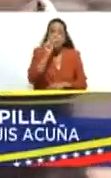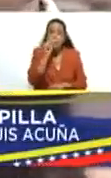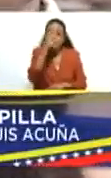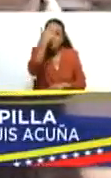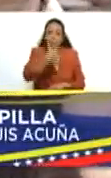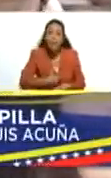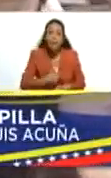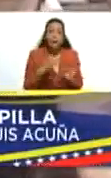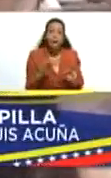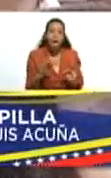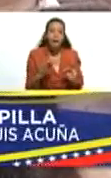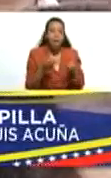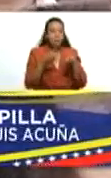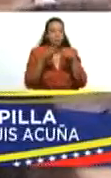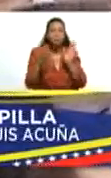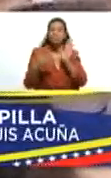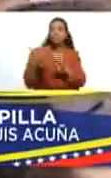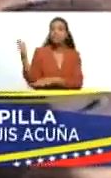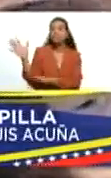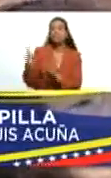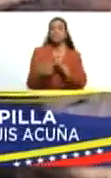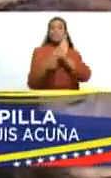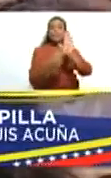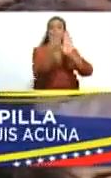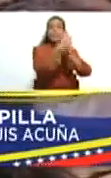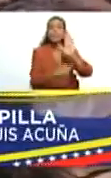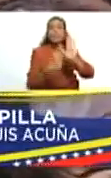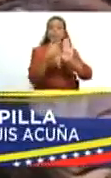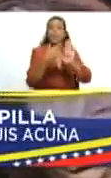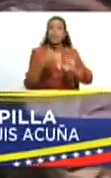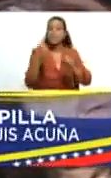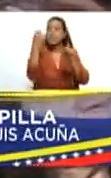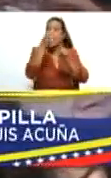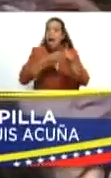en portaestandarte de la causa